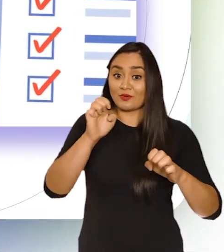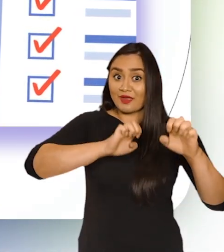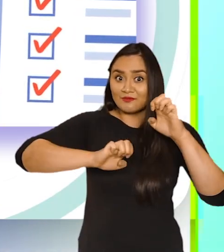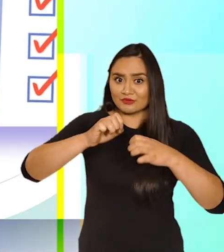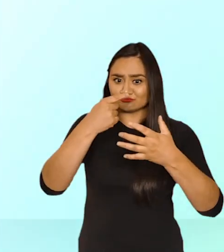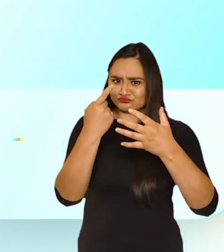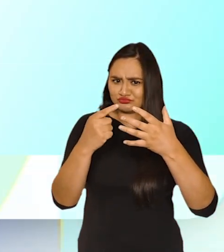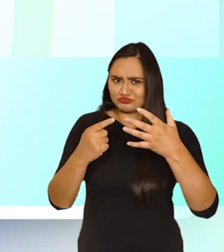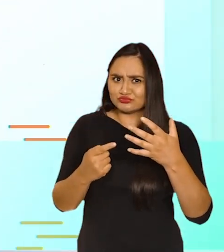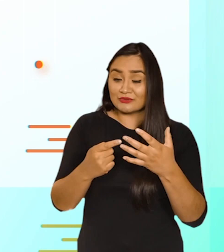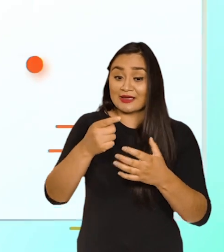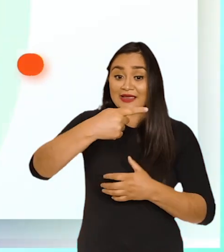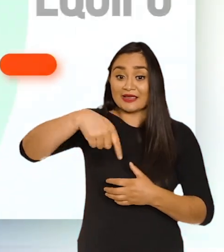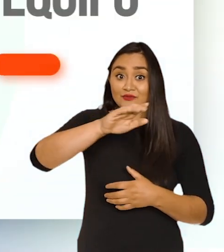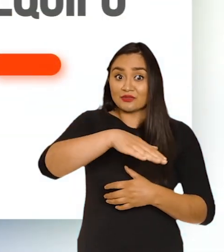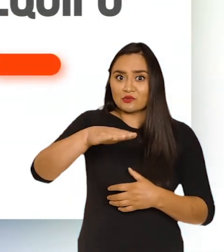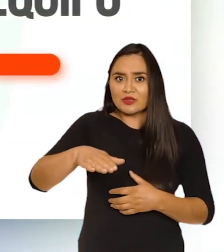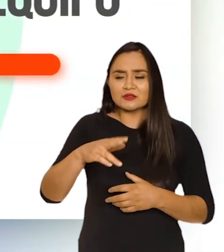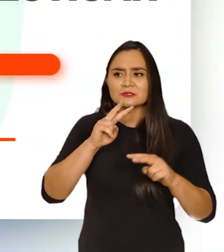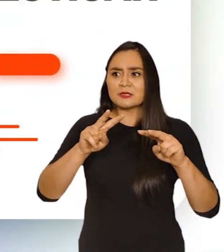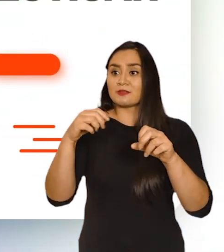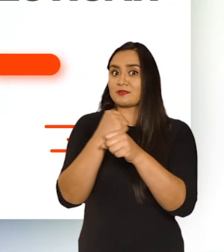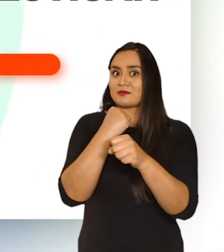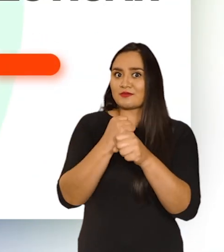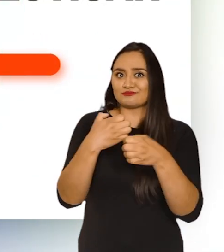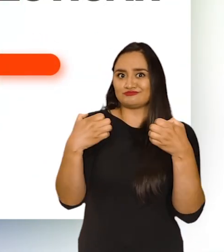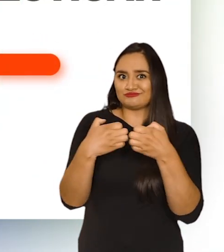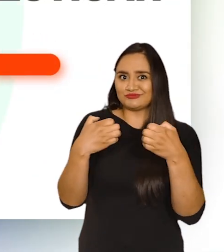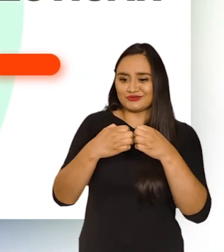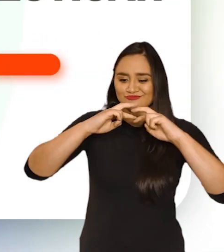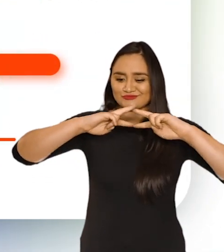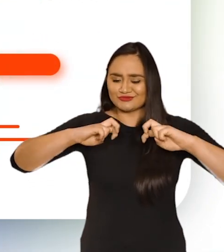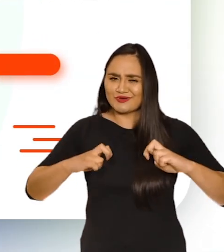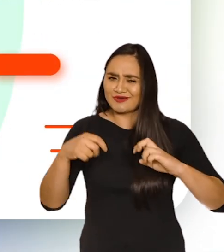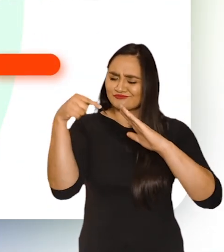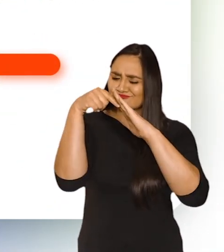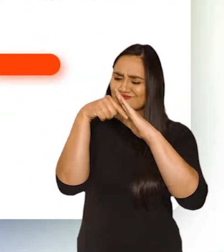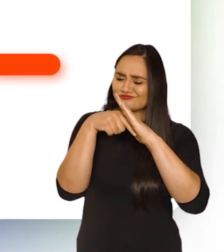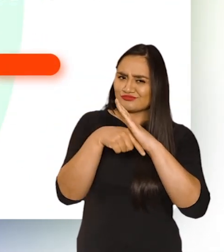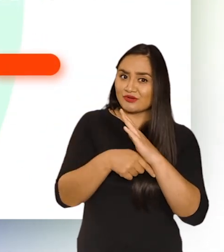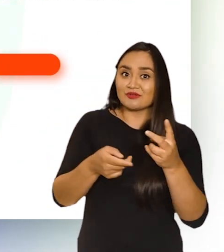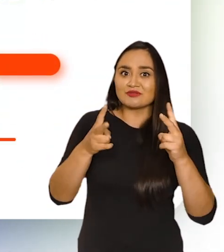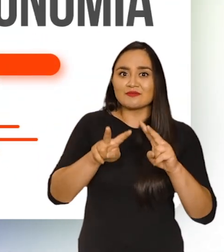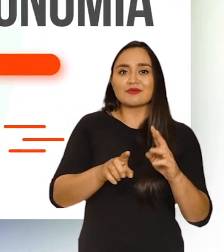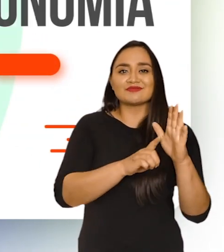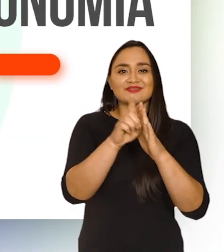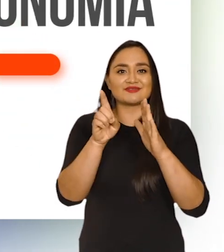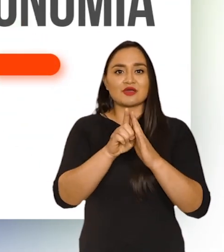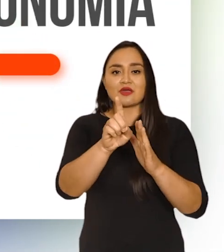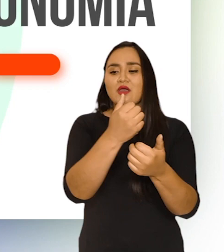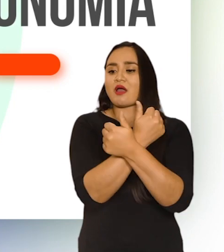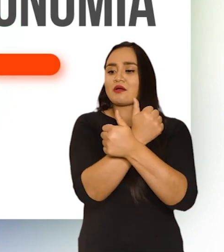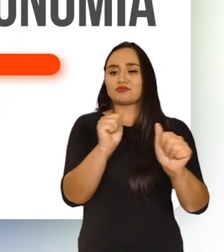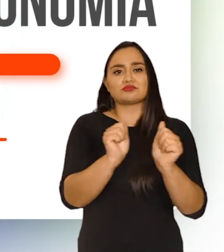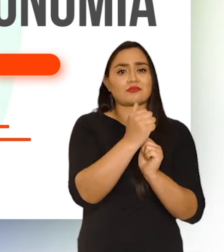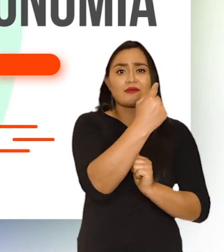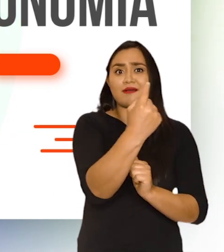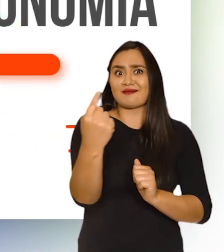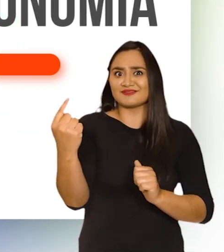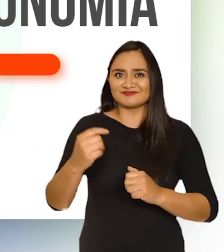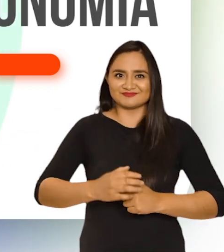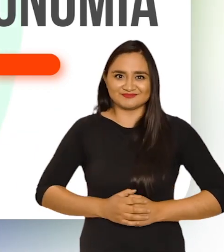lo hagas, tus estudiantes deberán trabajar en equipo, investigar, indagar y, sobre todo, desarrollar